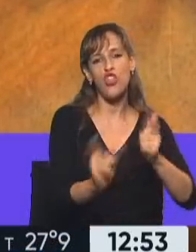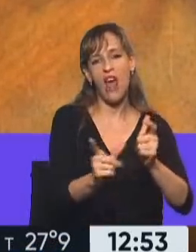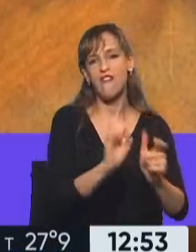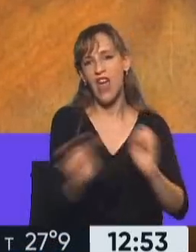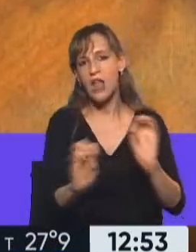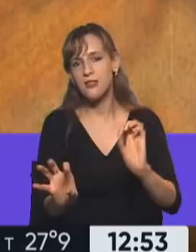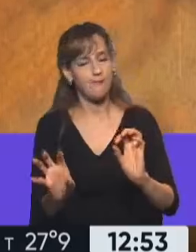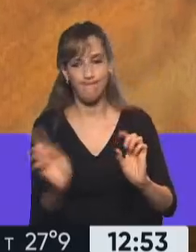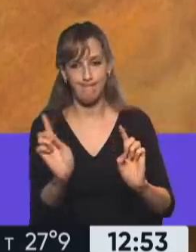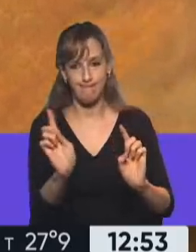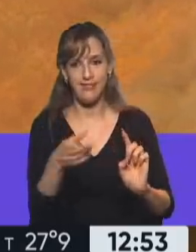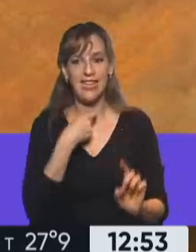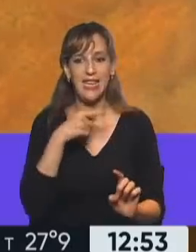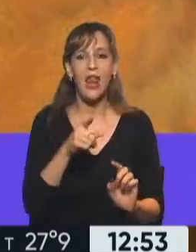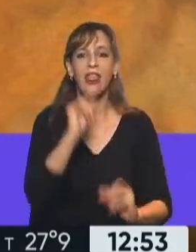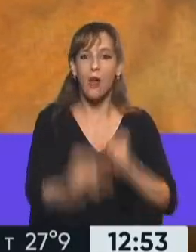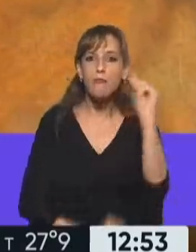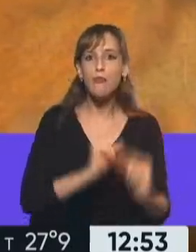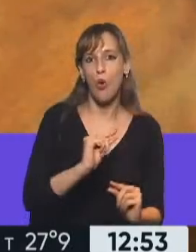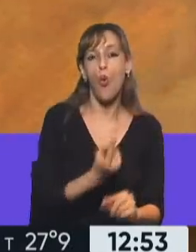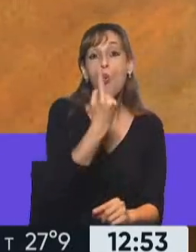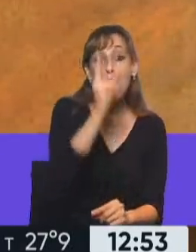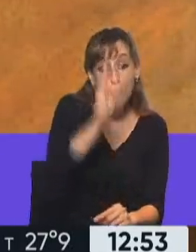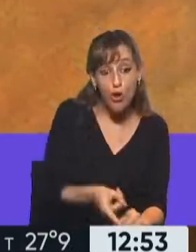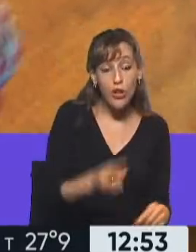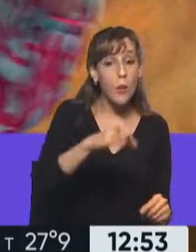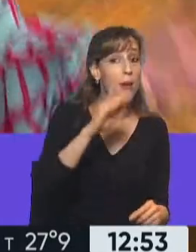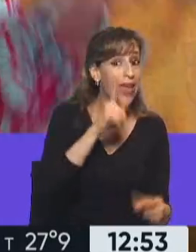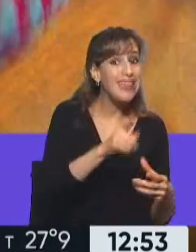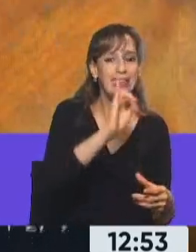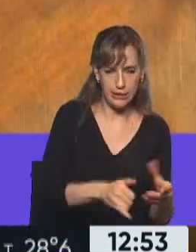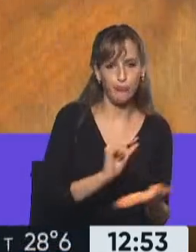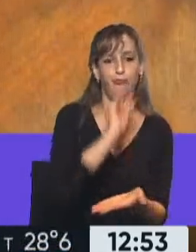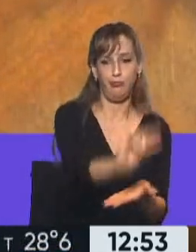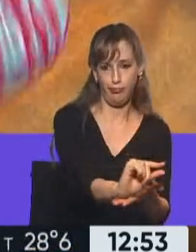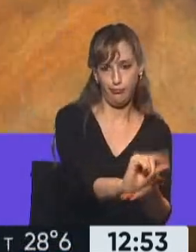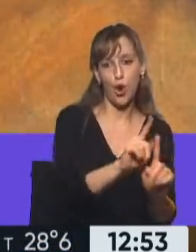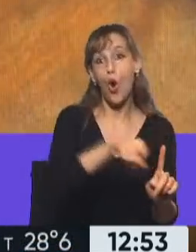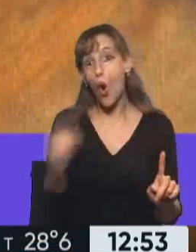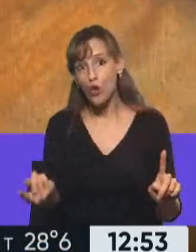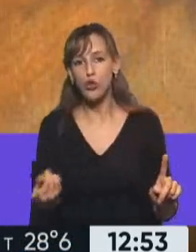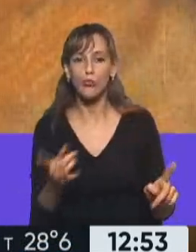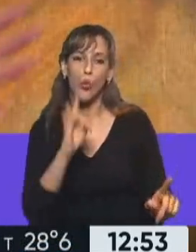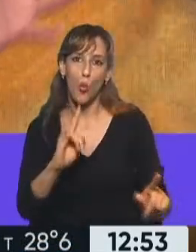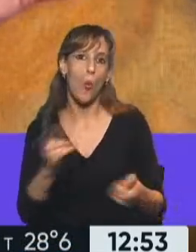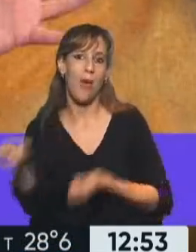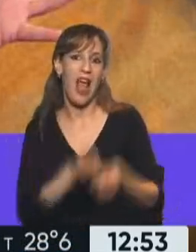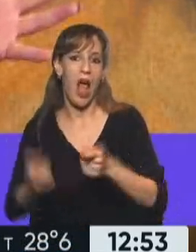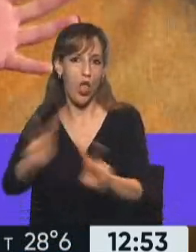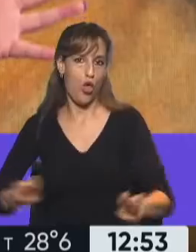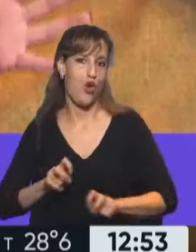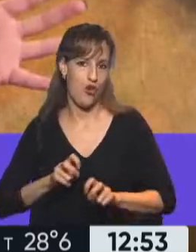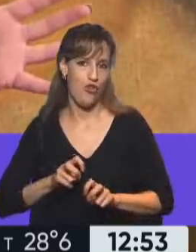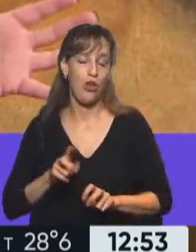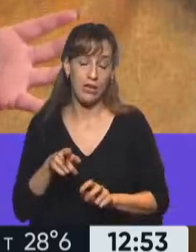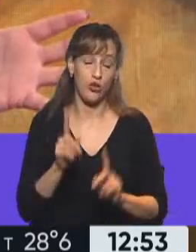que prefiere que eso sea una parte acotada, solamente el 1% del PBI, y lo demás lo vayas a buscar al mercado. Bueno, también todo